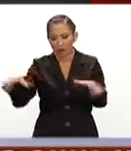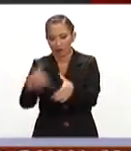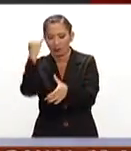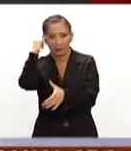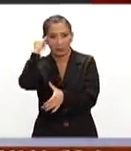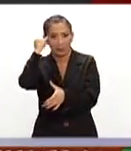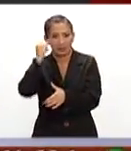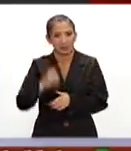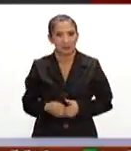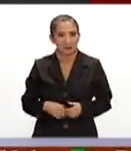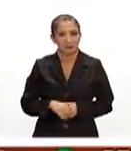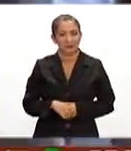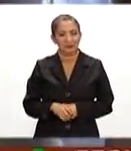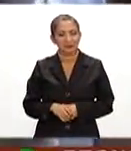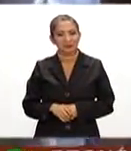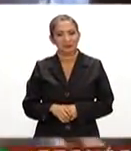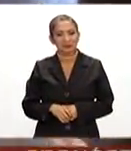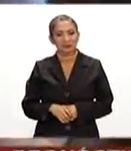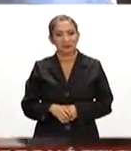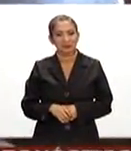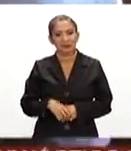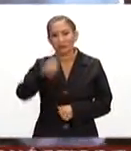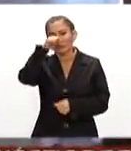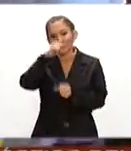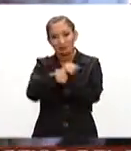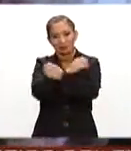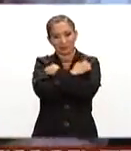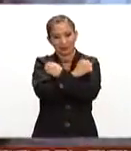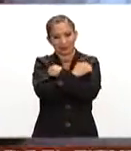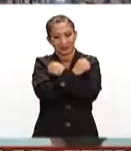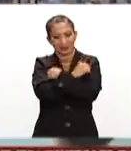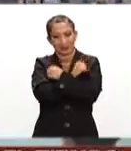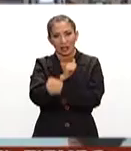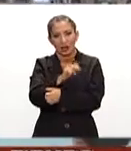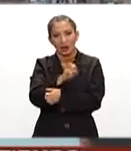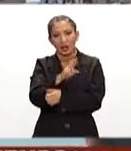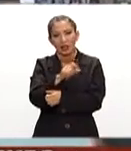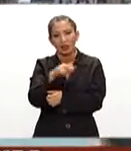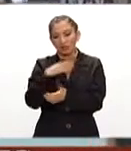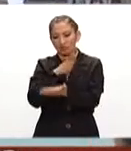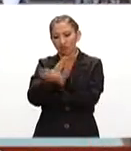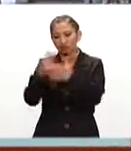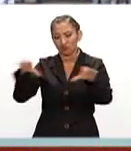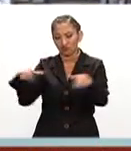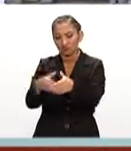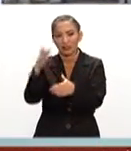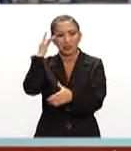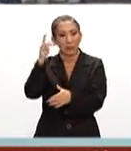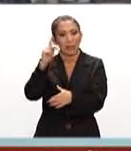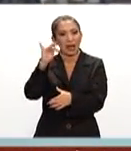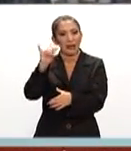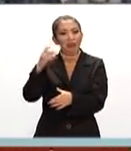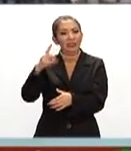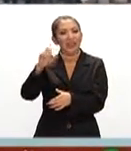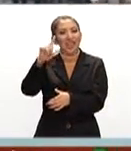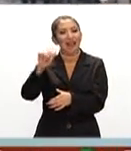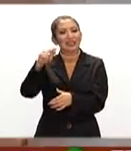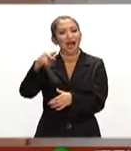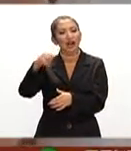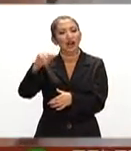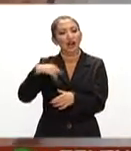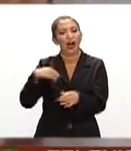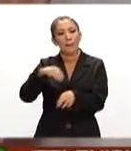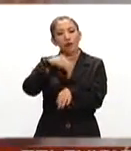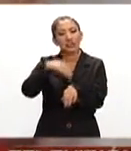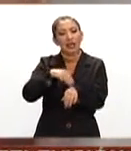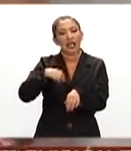comunidad indígena. El secretario de Educación Pública, Aurelio Nuño, visitó la comunidad de San Pedro de las Anonas, en el municipio